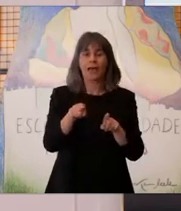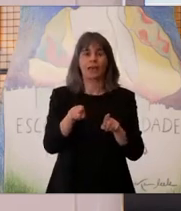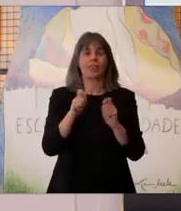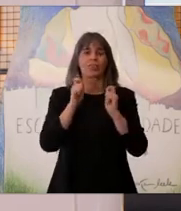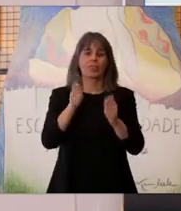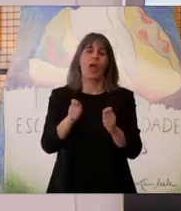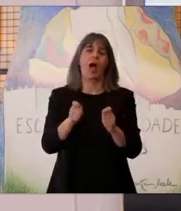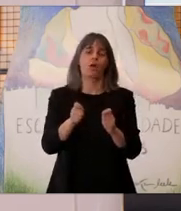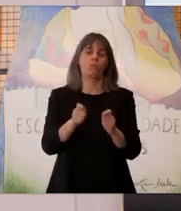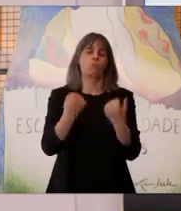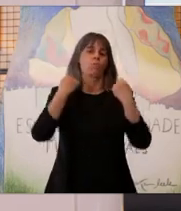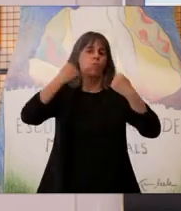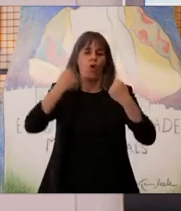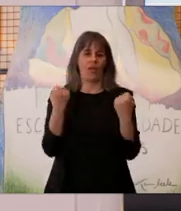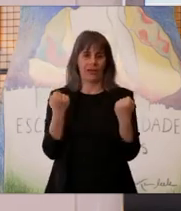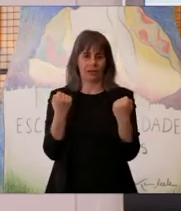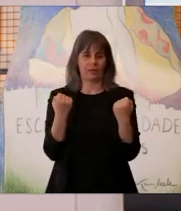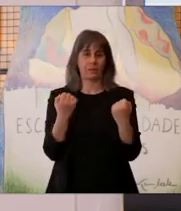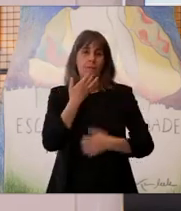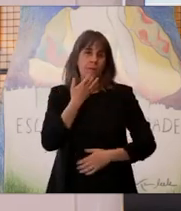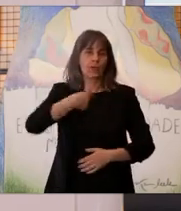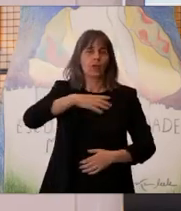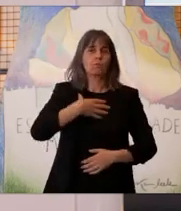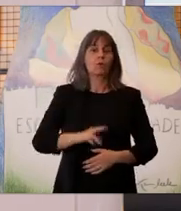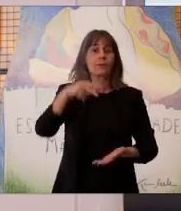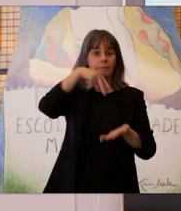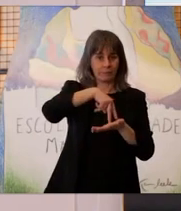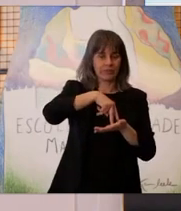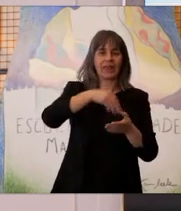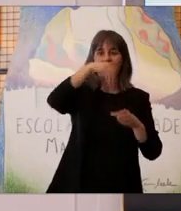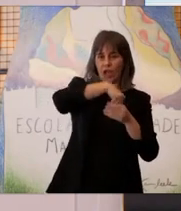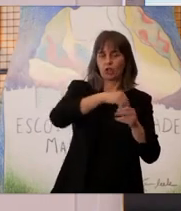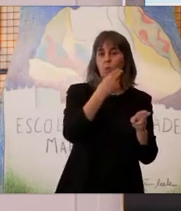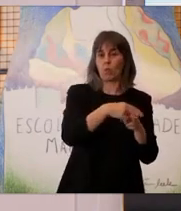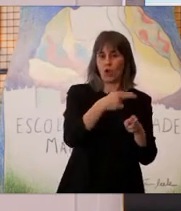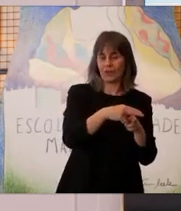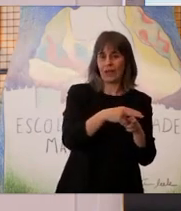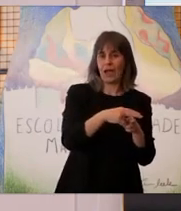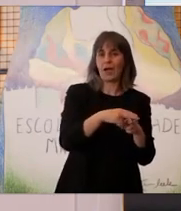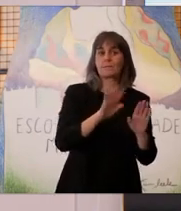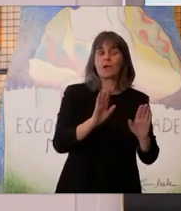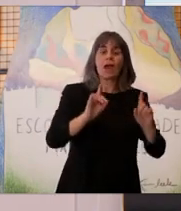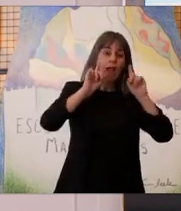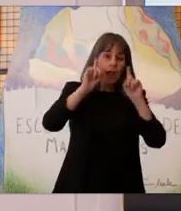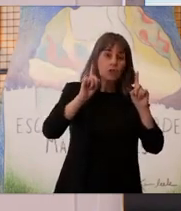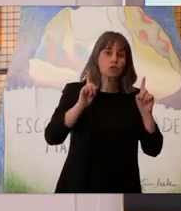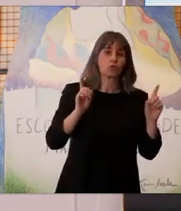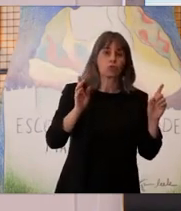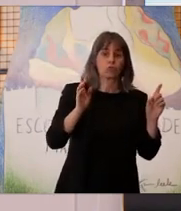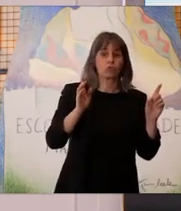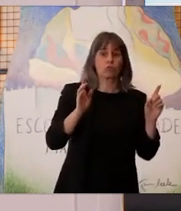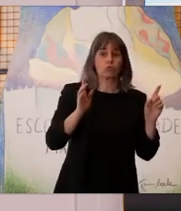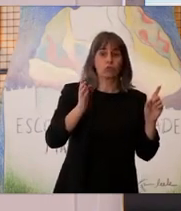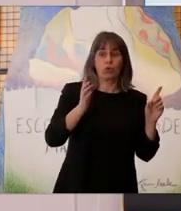poder es decir que podemos estar en política pero si no estamos también con una presencia importante y con poder en los